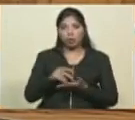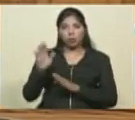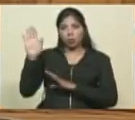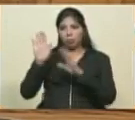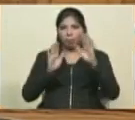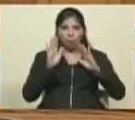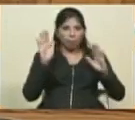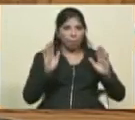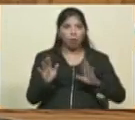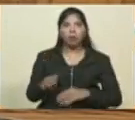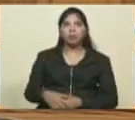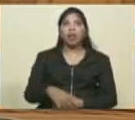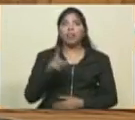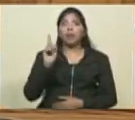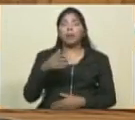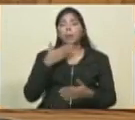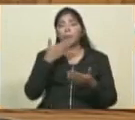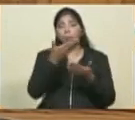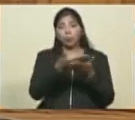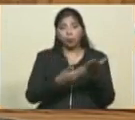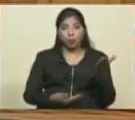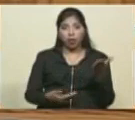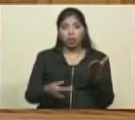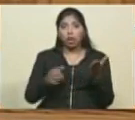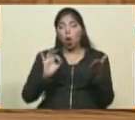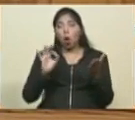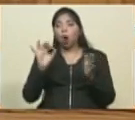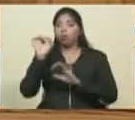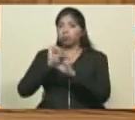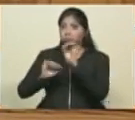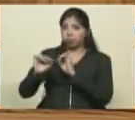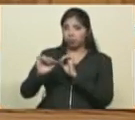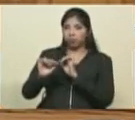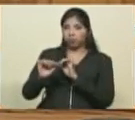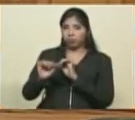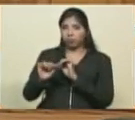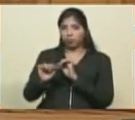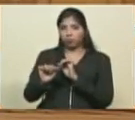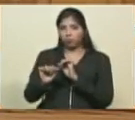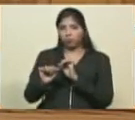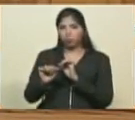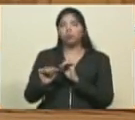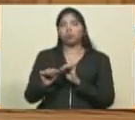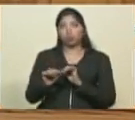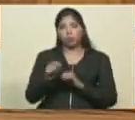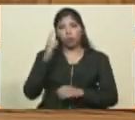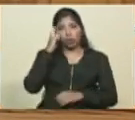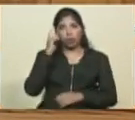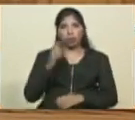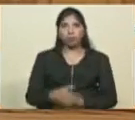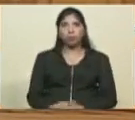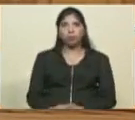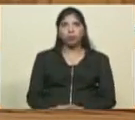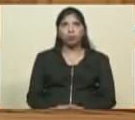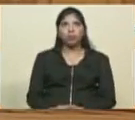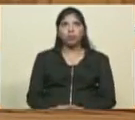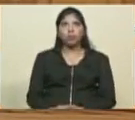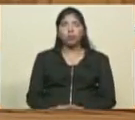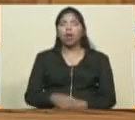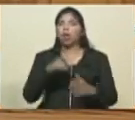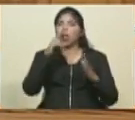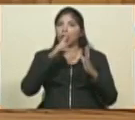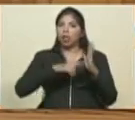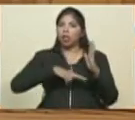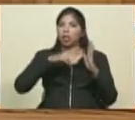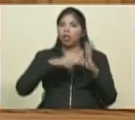las propuestas aprobadas y rechazadas en el curso del debate. Acta leída en la sesión ordinaria